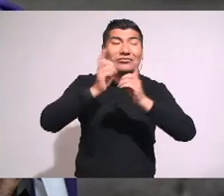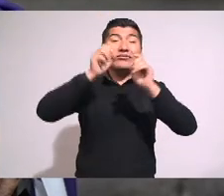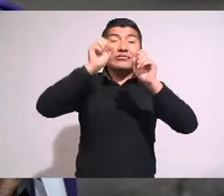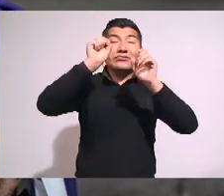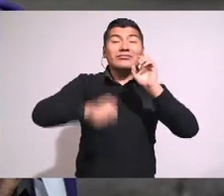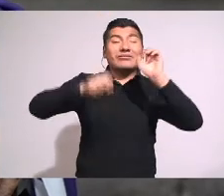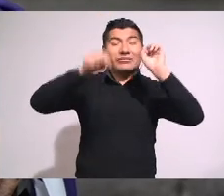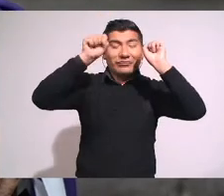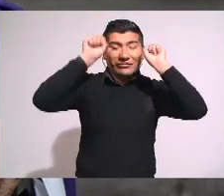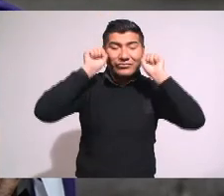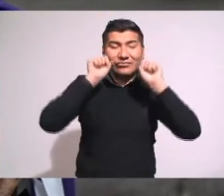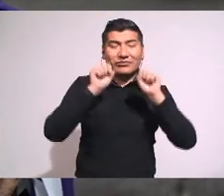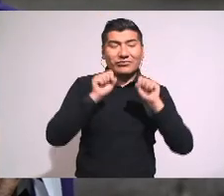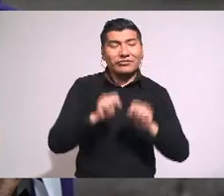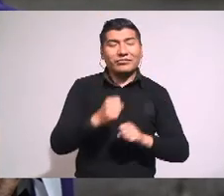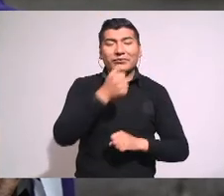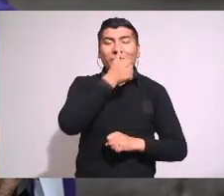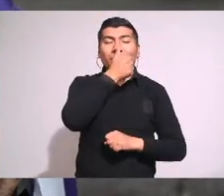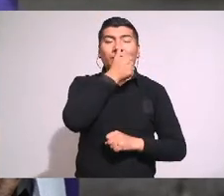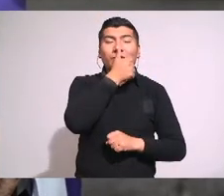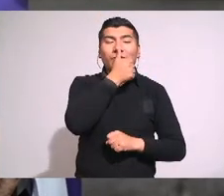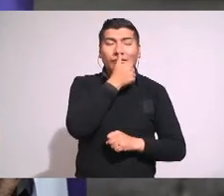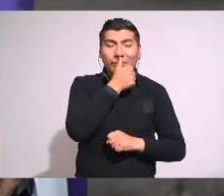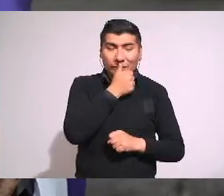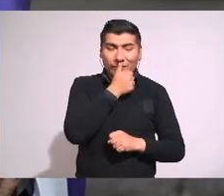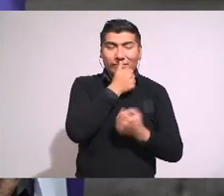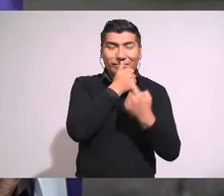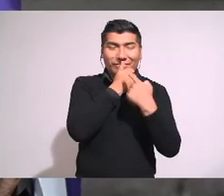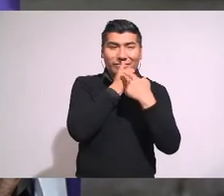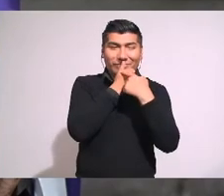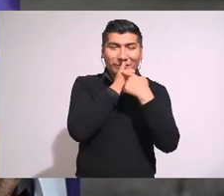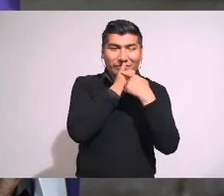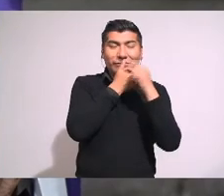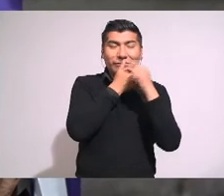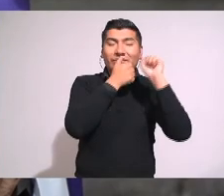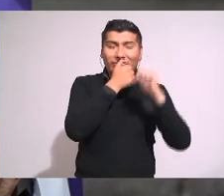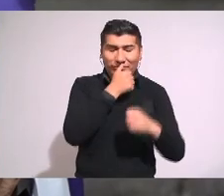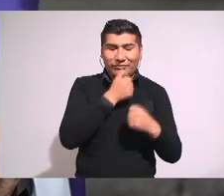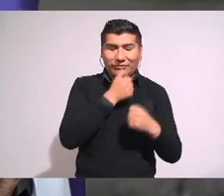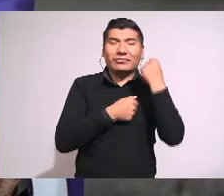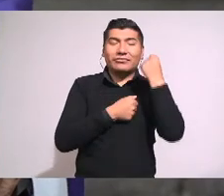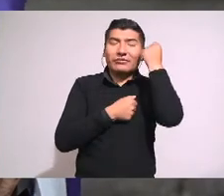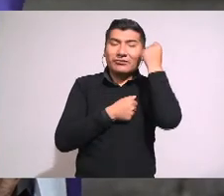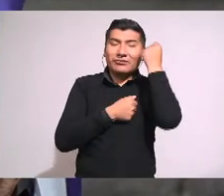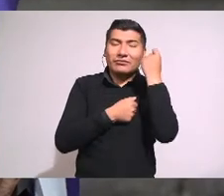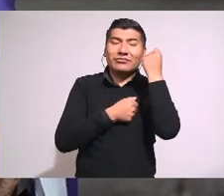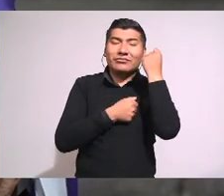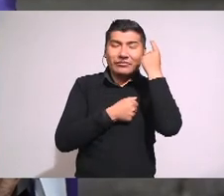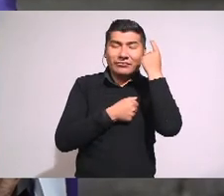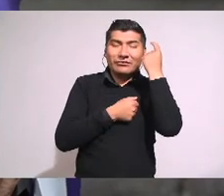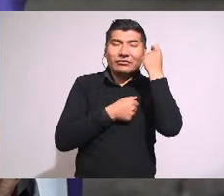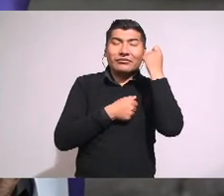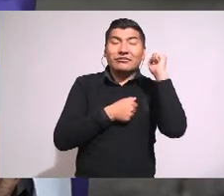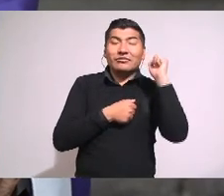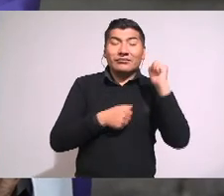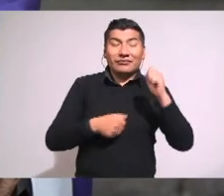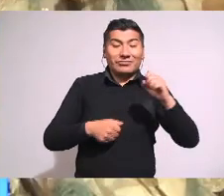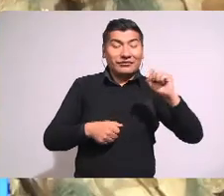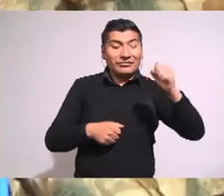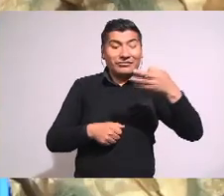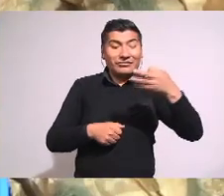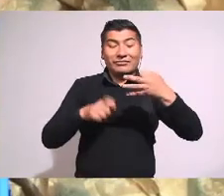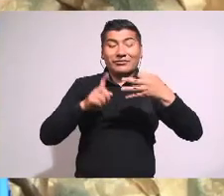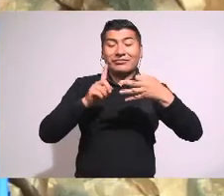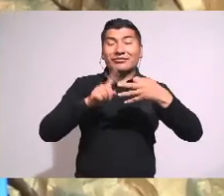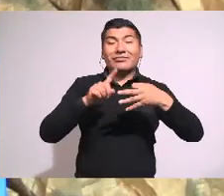posible la paciencia, hace posible la comprensión y sobre todo el tercer piso de nuestra